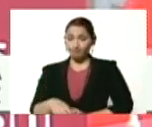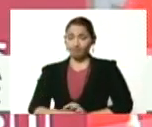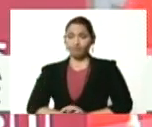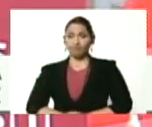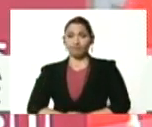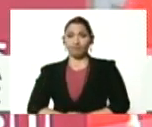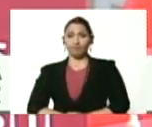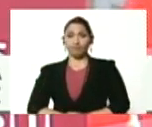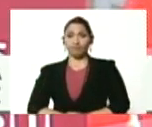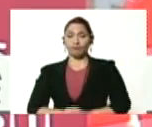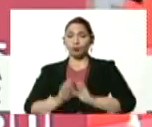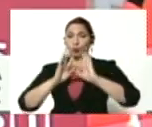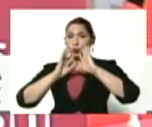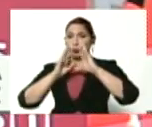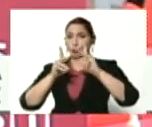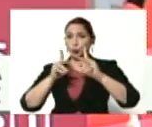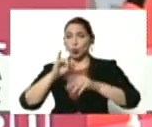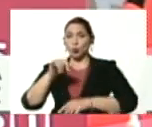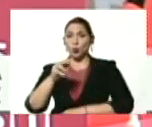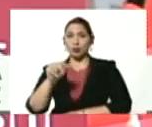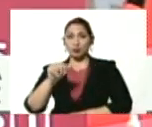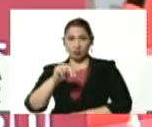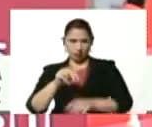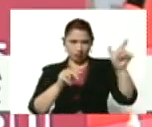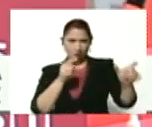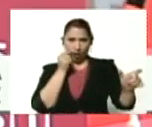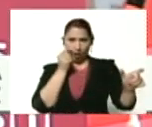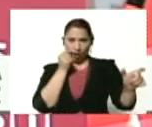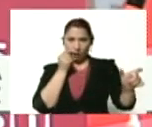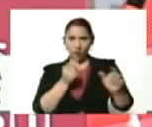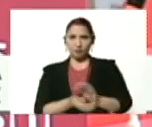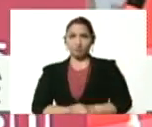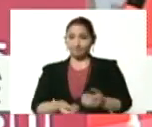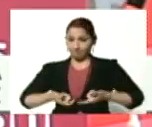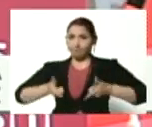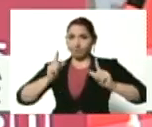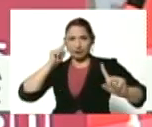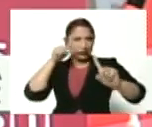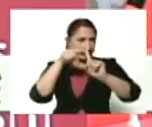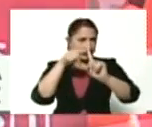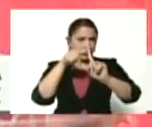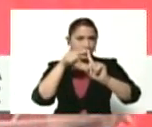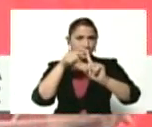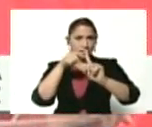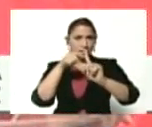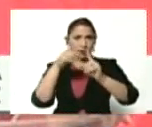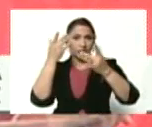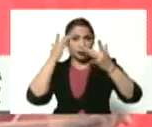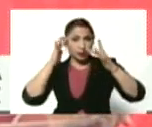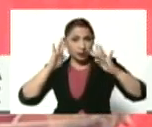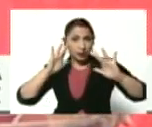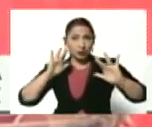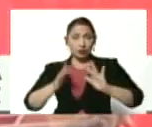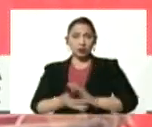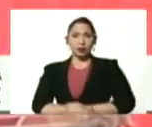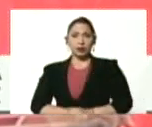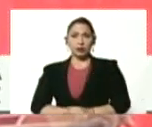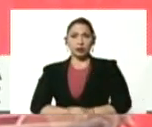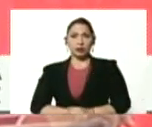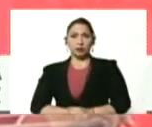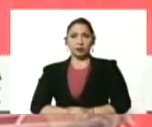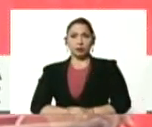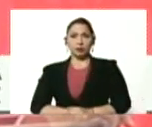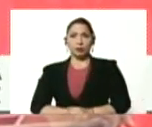el testimonio de Gutiérrez Aranguren nos permitió llegar al intento de ataque con explosivos